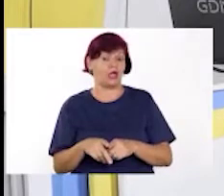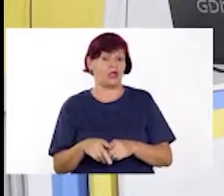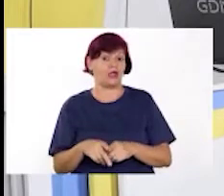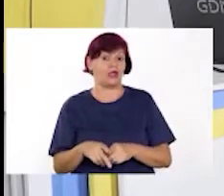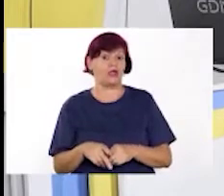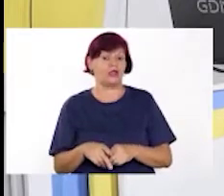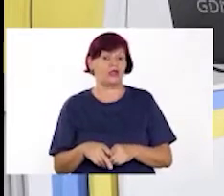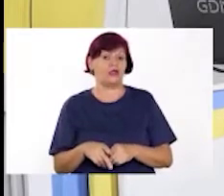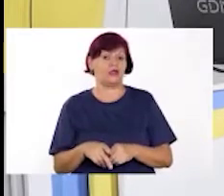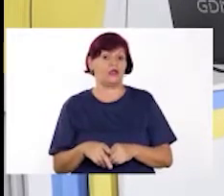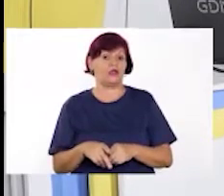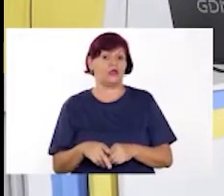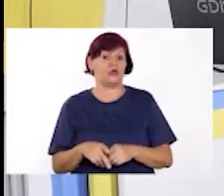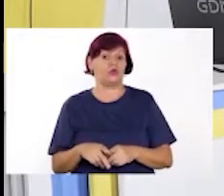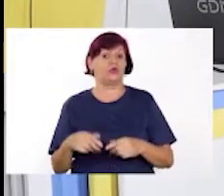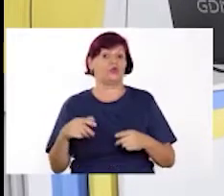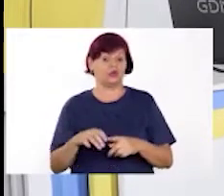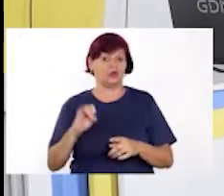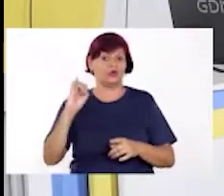parte de